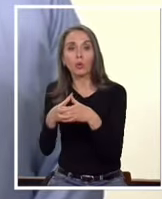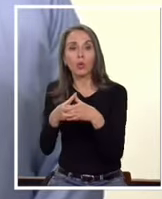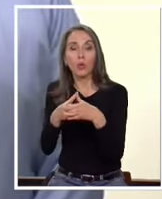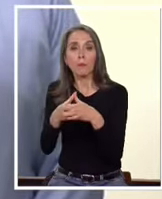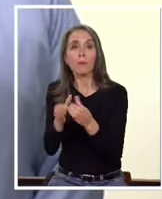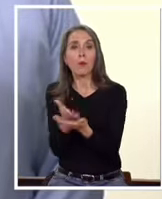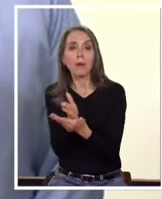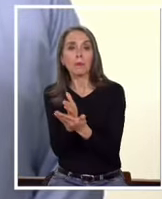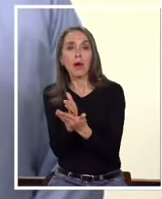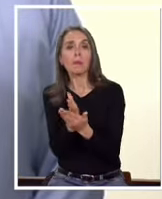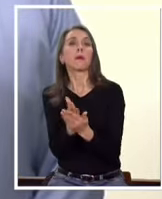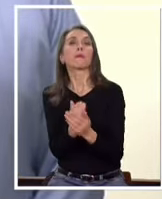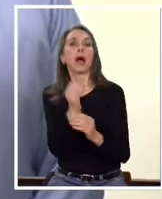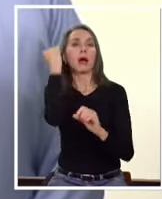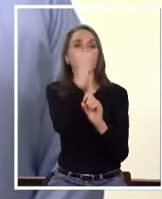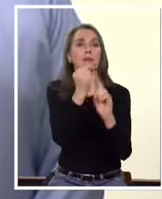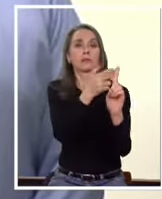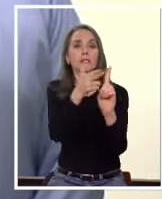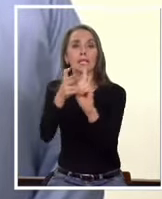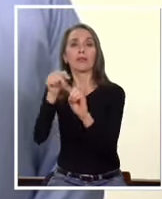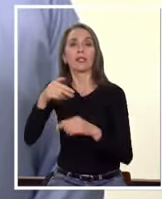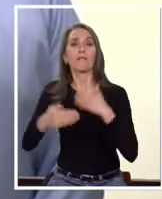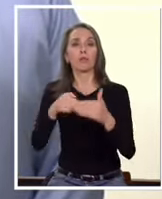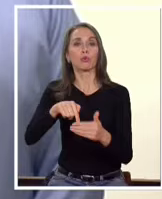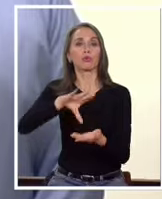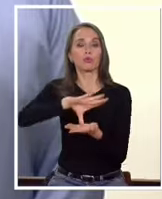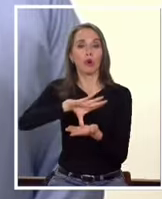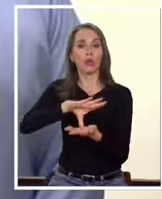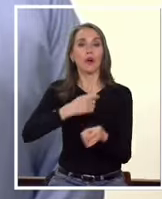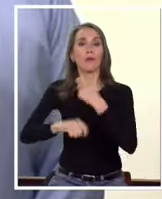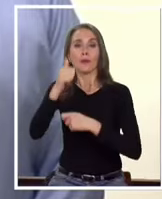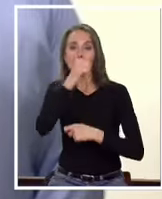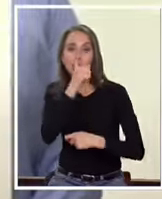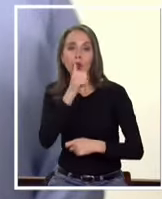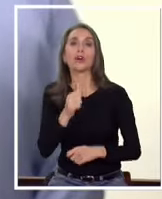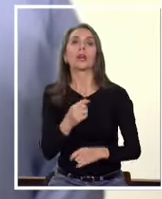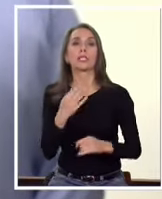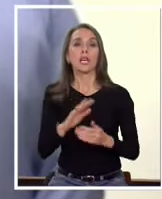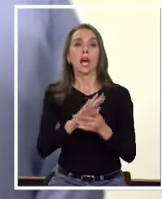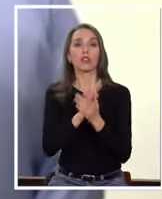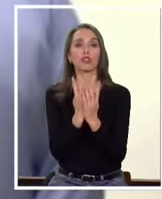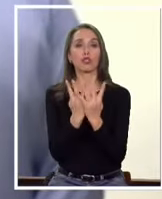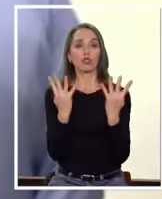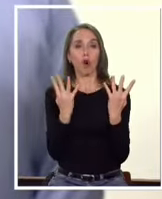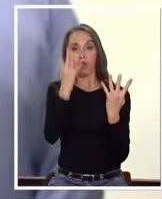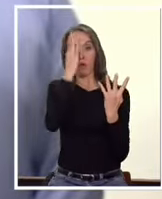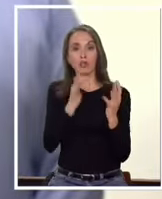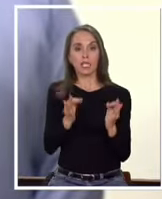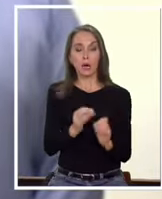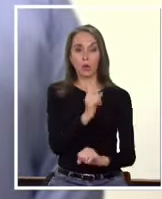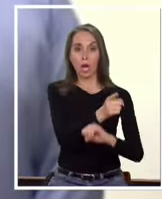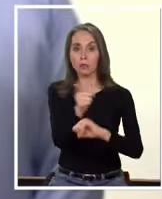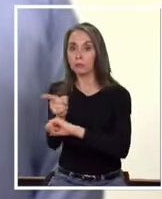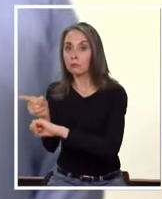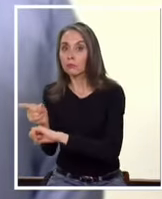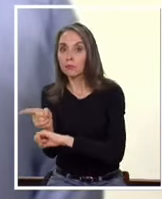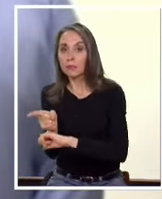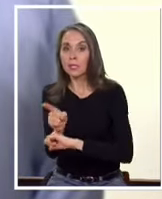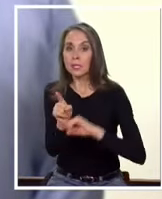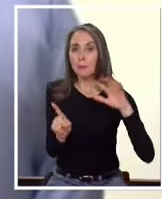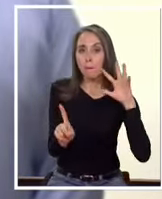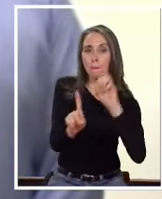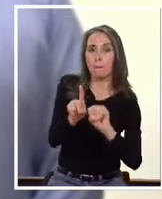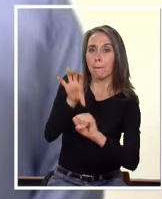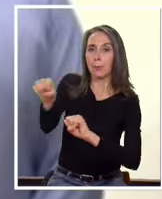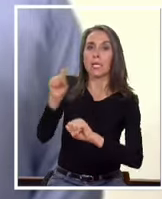criminalidad organizada que operan en el país. Le damos instrucciones muy claras también a todo el equipo de seguridad de ir detrás